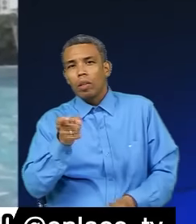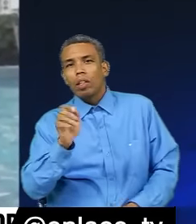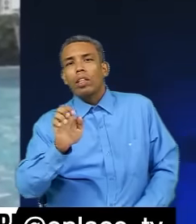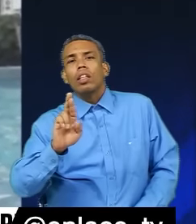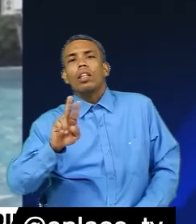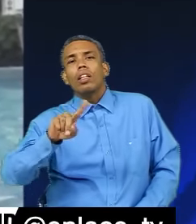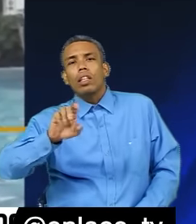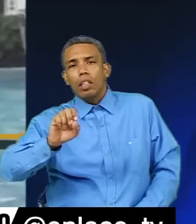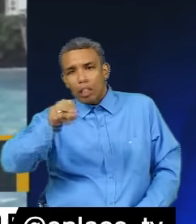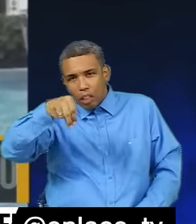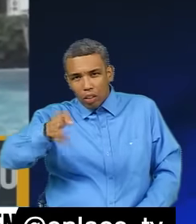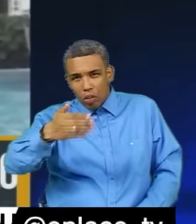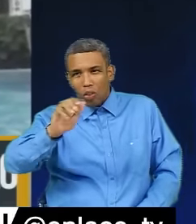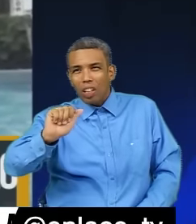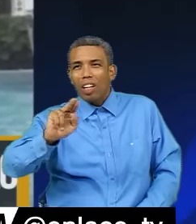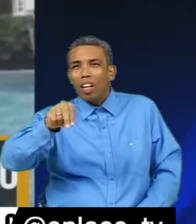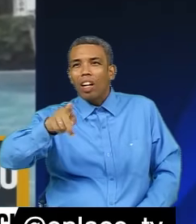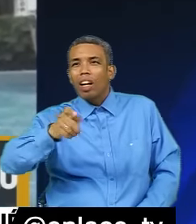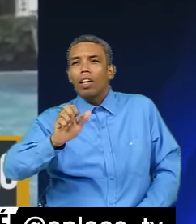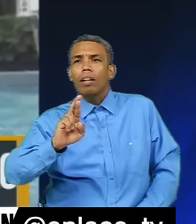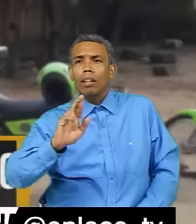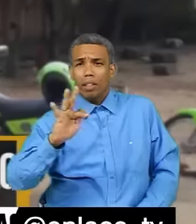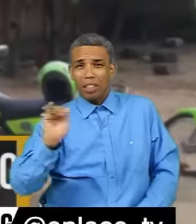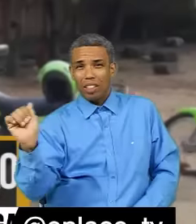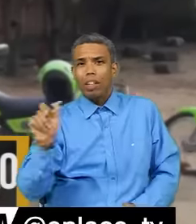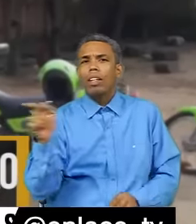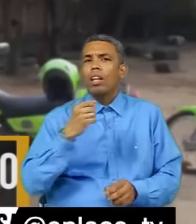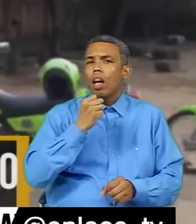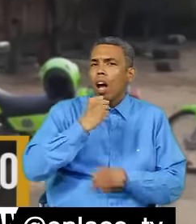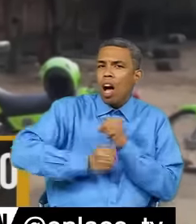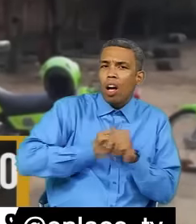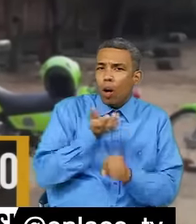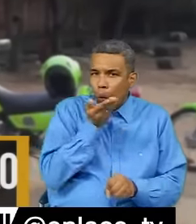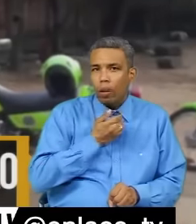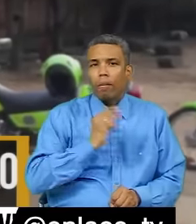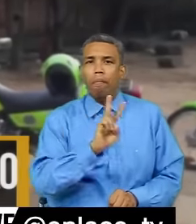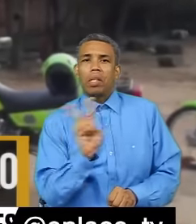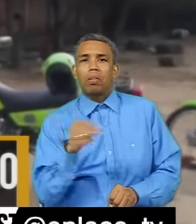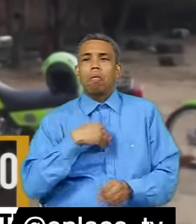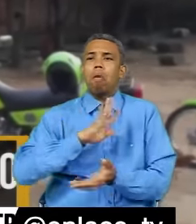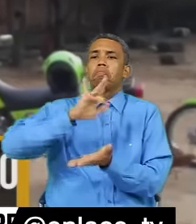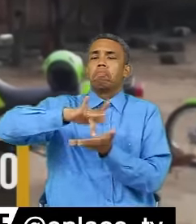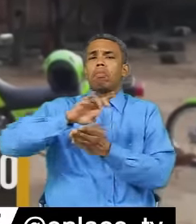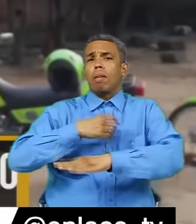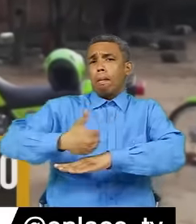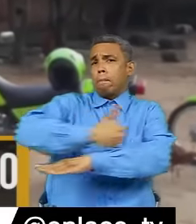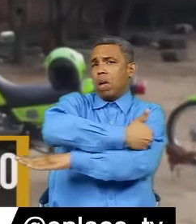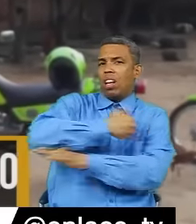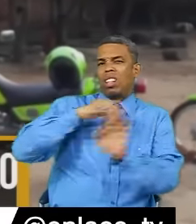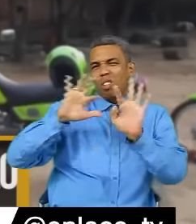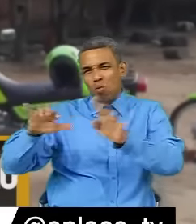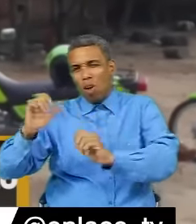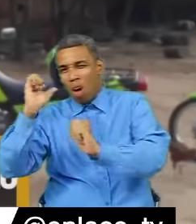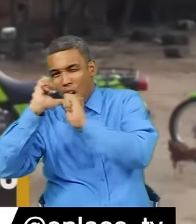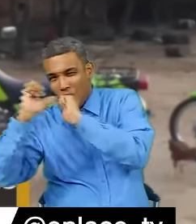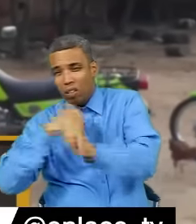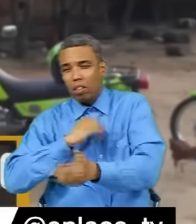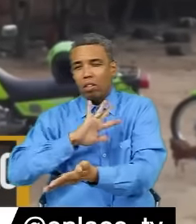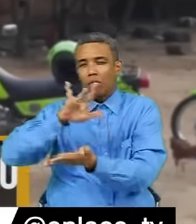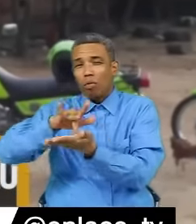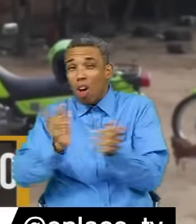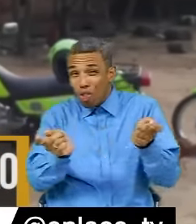Rojas, de 22 años de edad, fue ultimado cuando se encontraba en un establecimiento abierto al público muy cerca al lugar de su residencia en el barrio